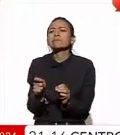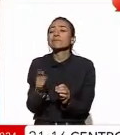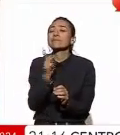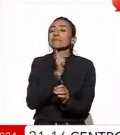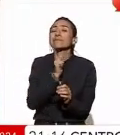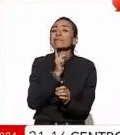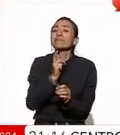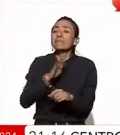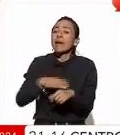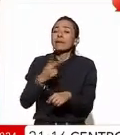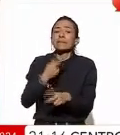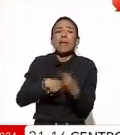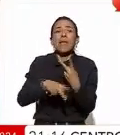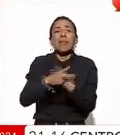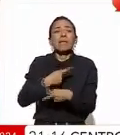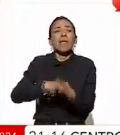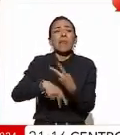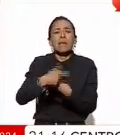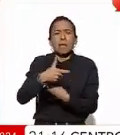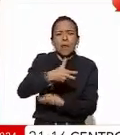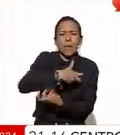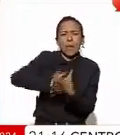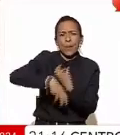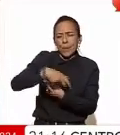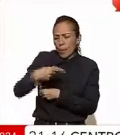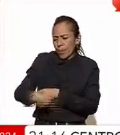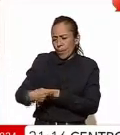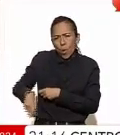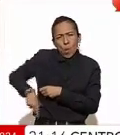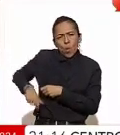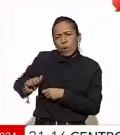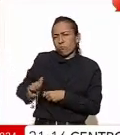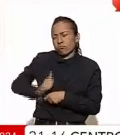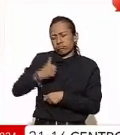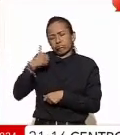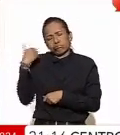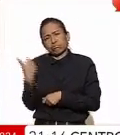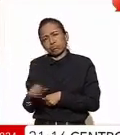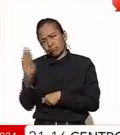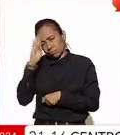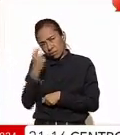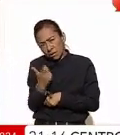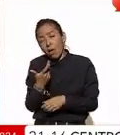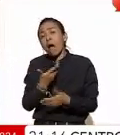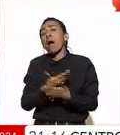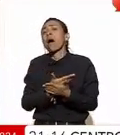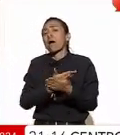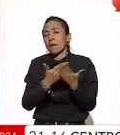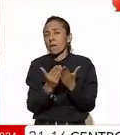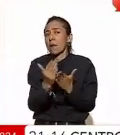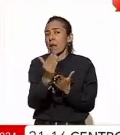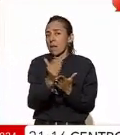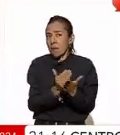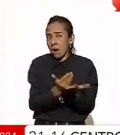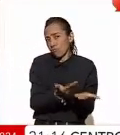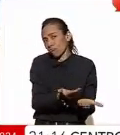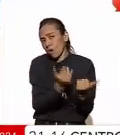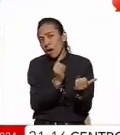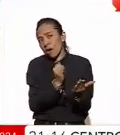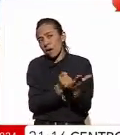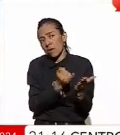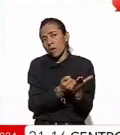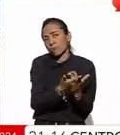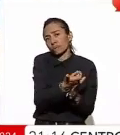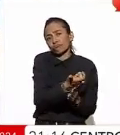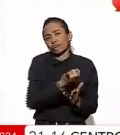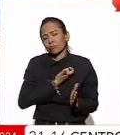Pemex significaban muchísimo dinero también para el gobierno, hoy se está reduciendo esta carga fiscal